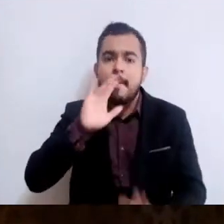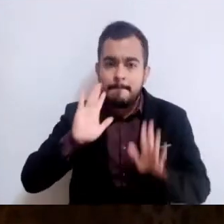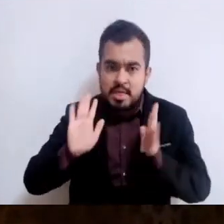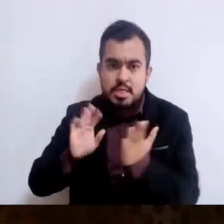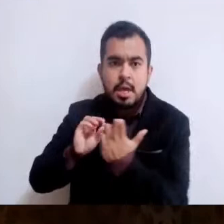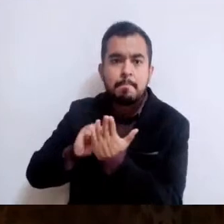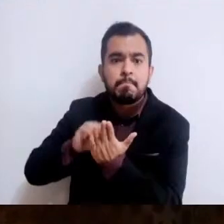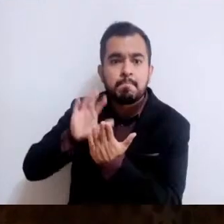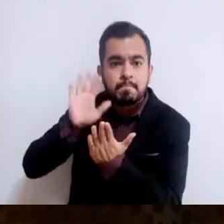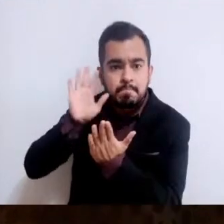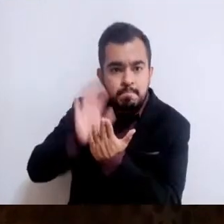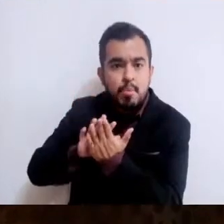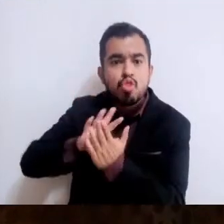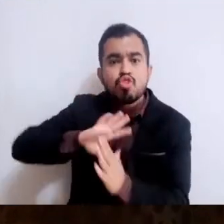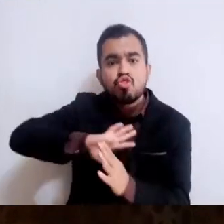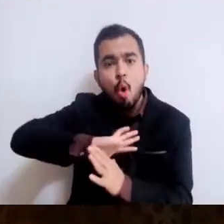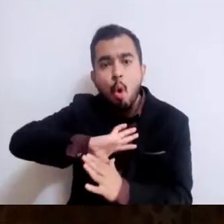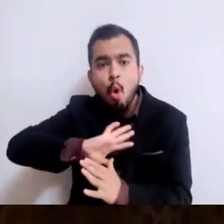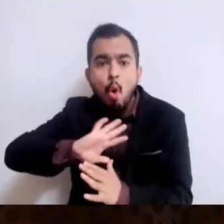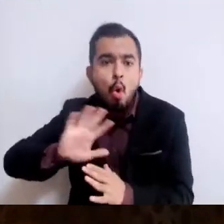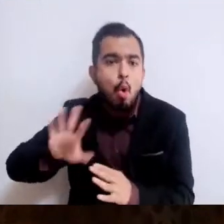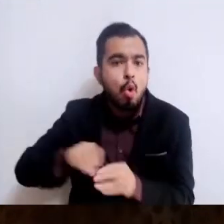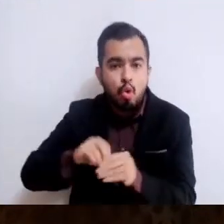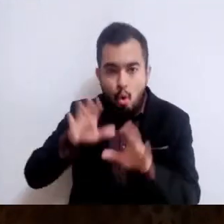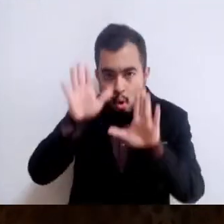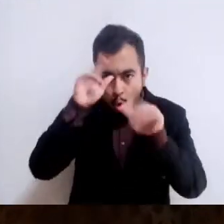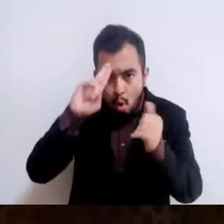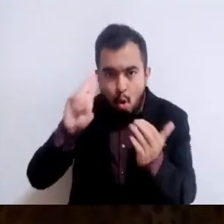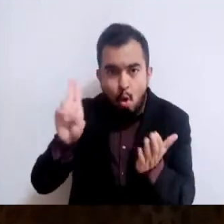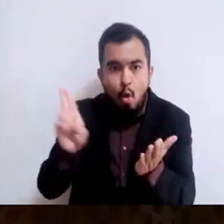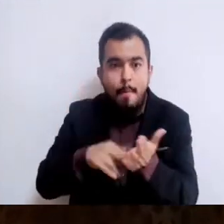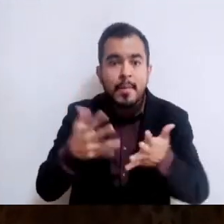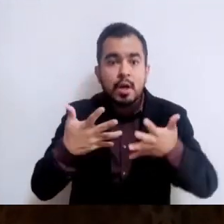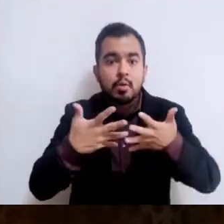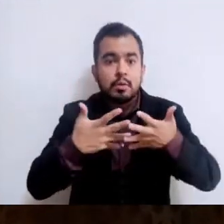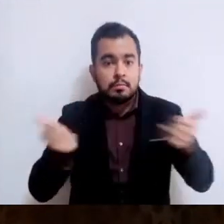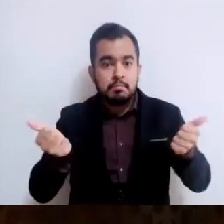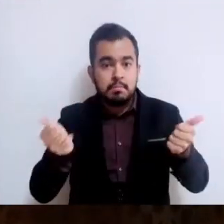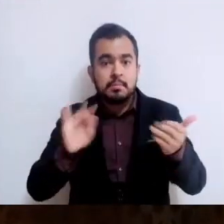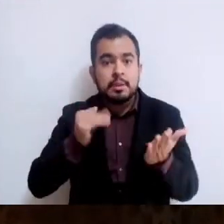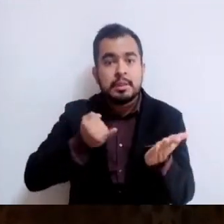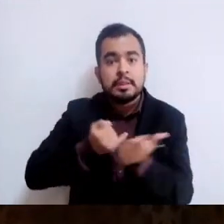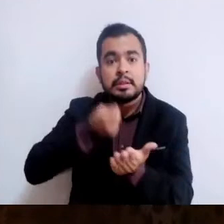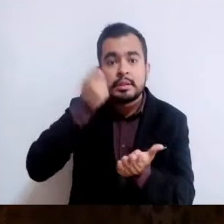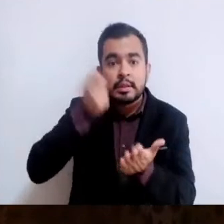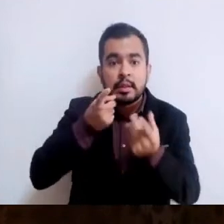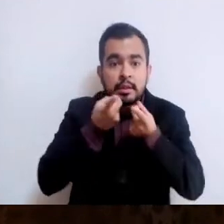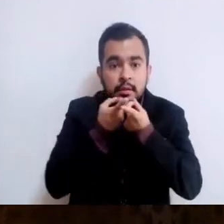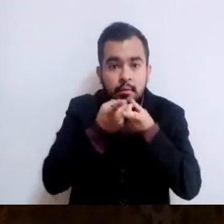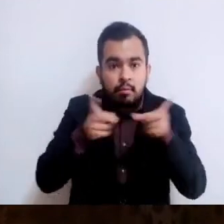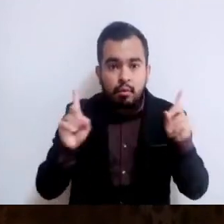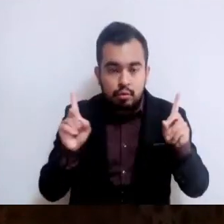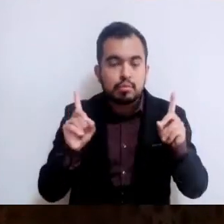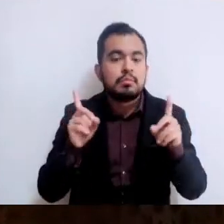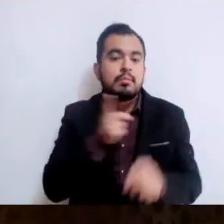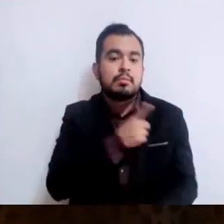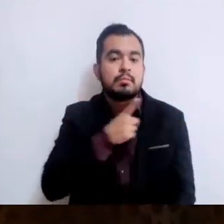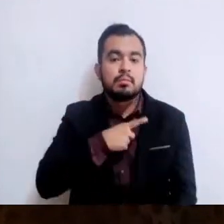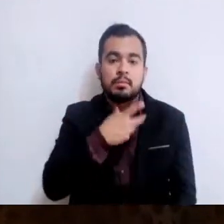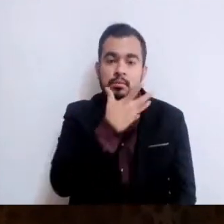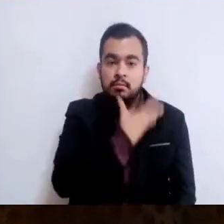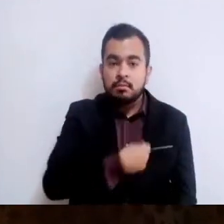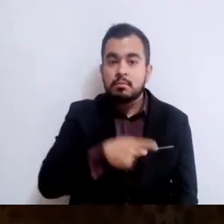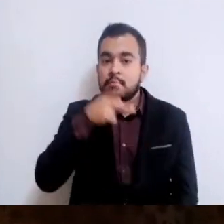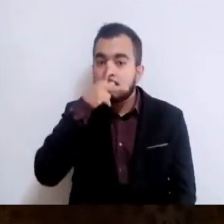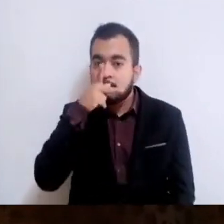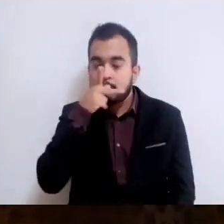en casi la totalidad de los convenios de separación y sentencias, situación que favorece a un mejor